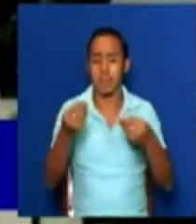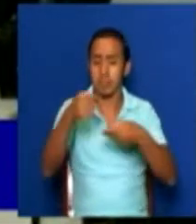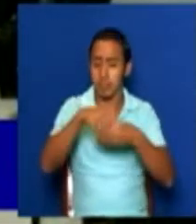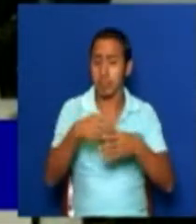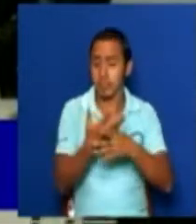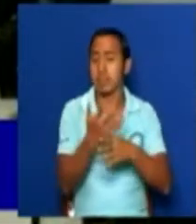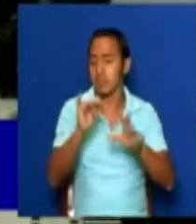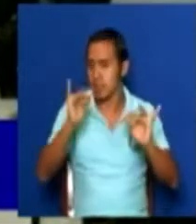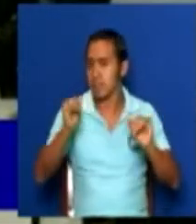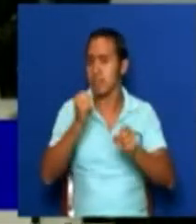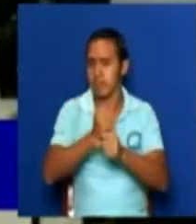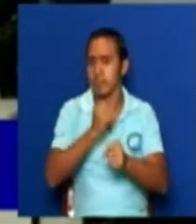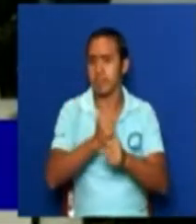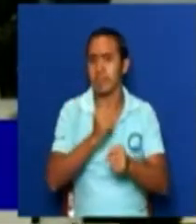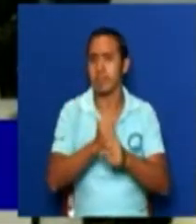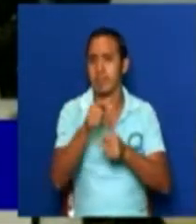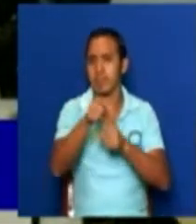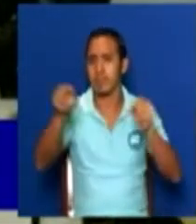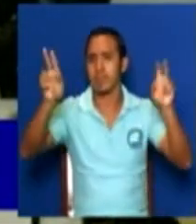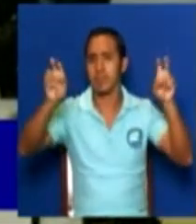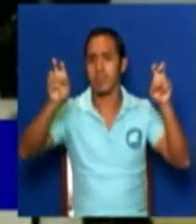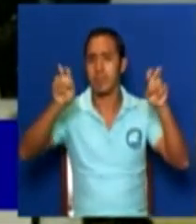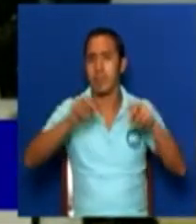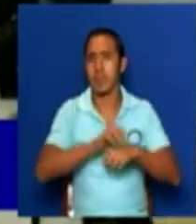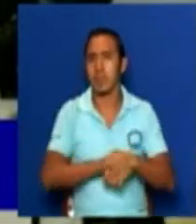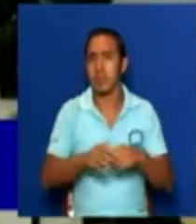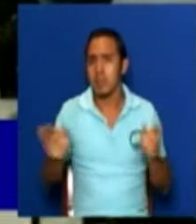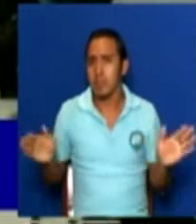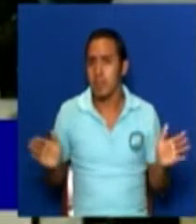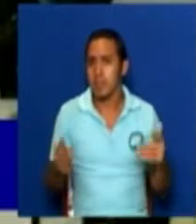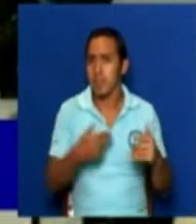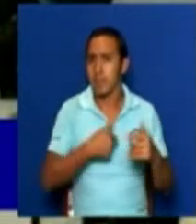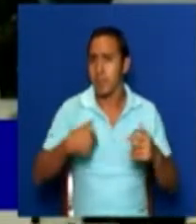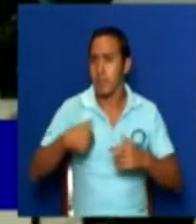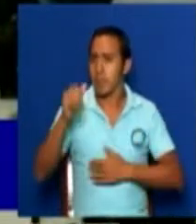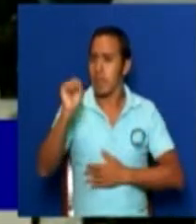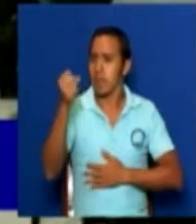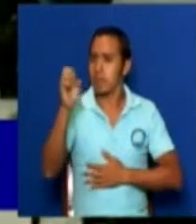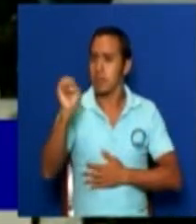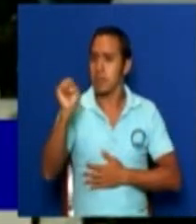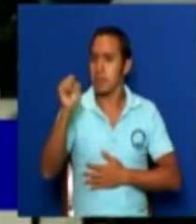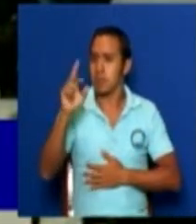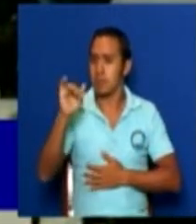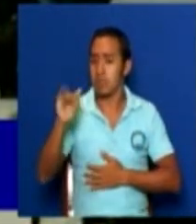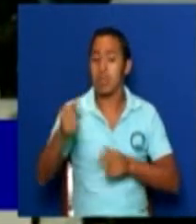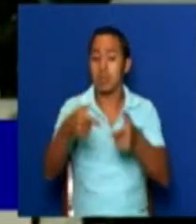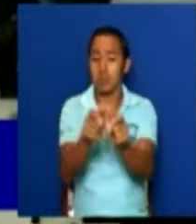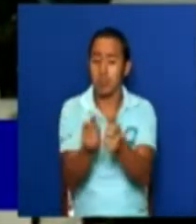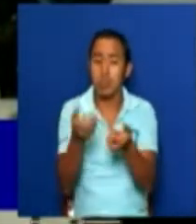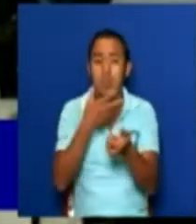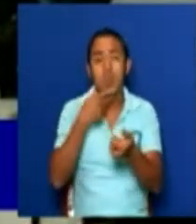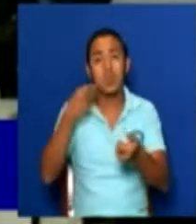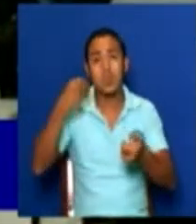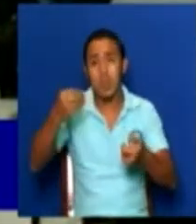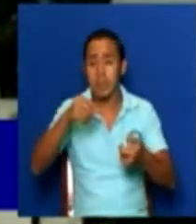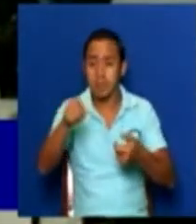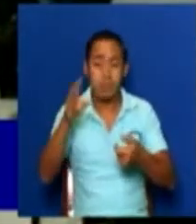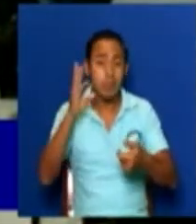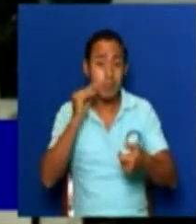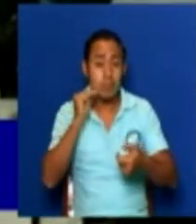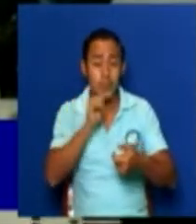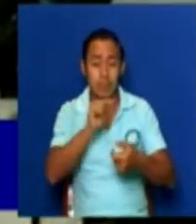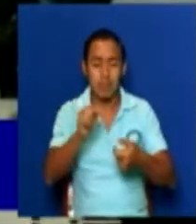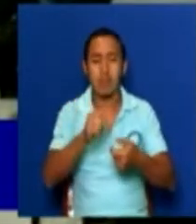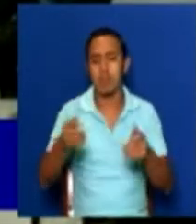estamos trabajando, como les decía, en esto. Apoyar la creación de asesorías y el agrupamiento de jóvenes calificados para impulsar